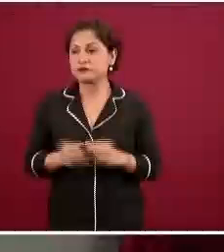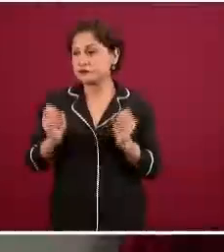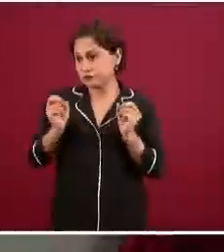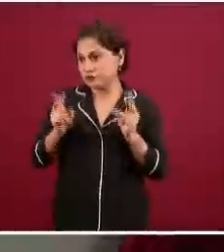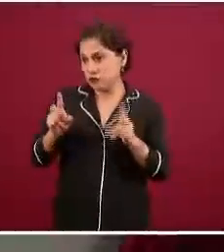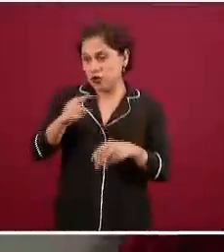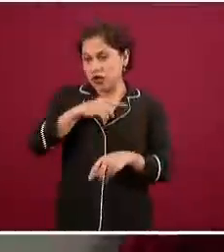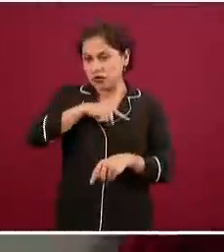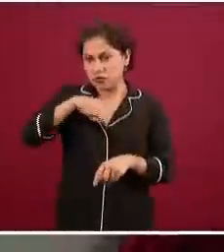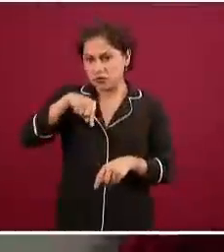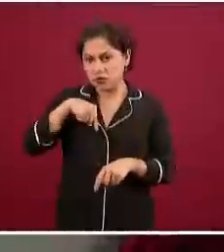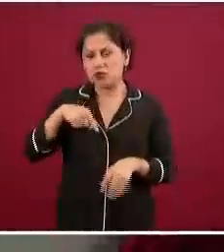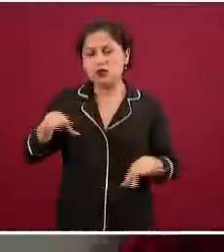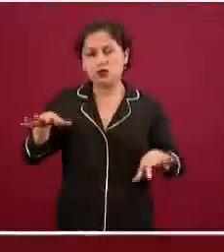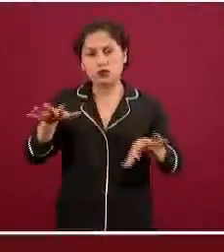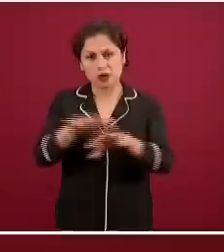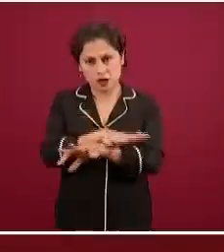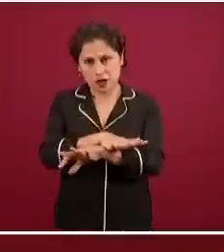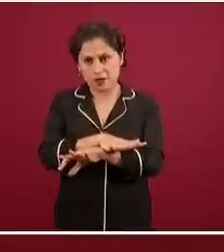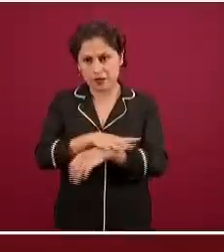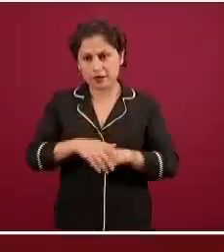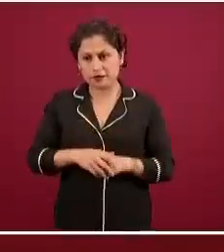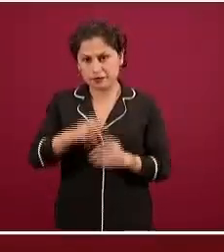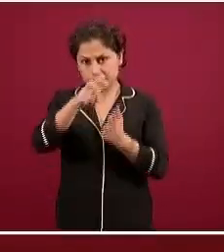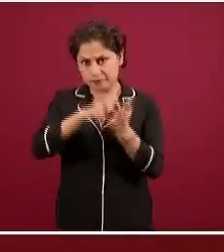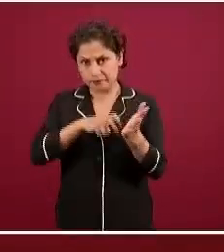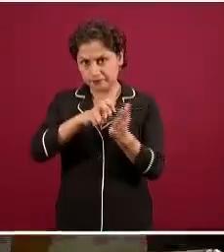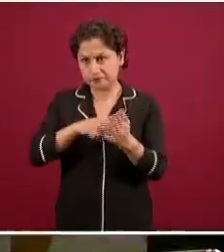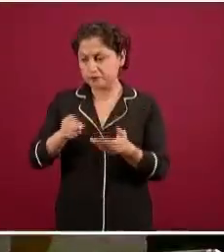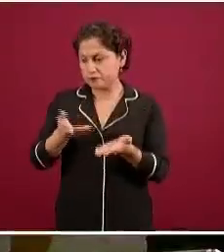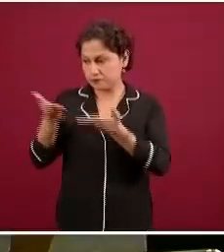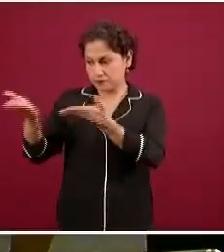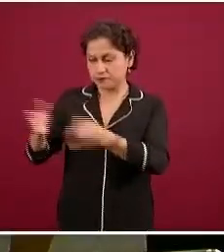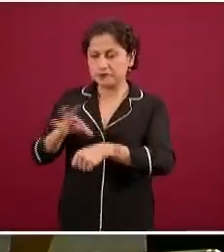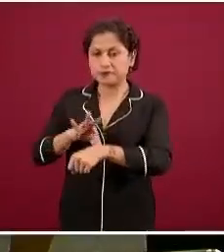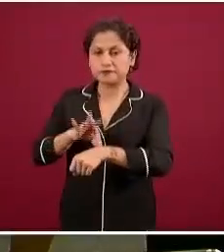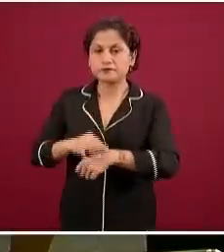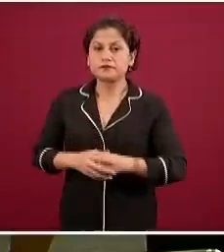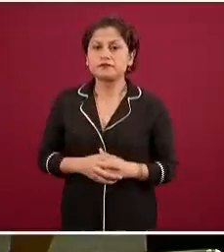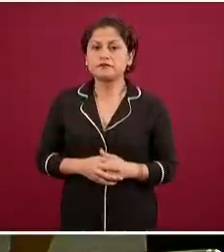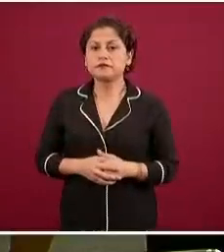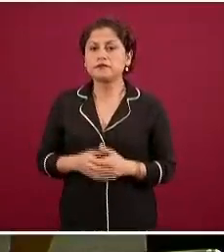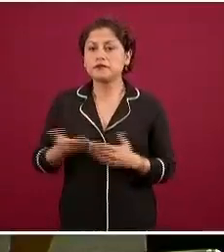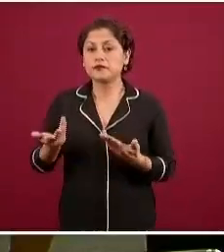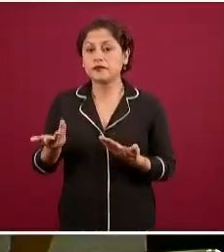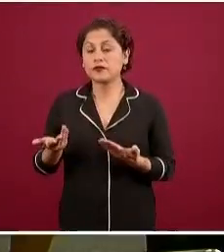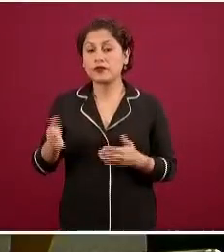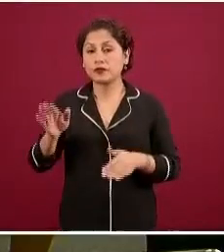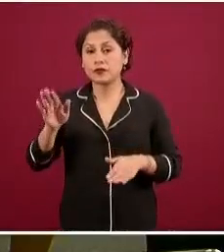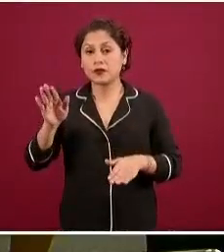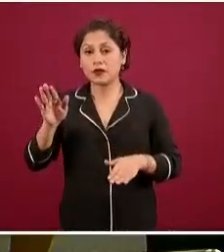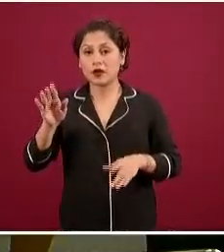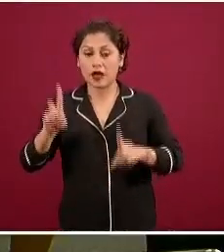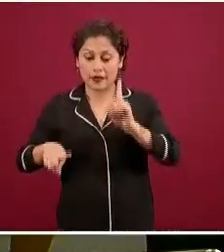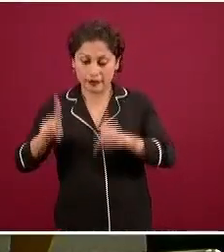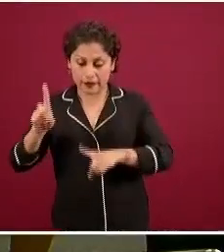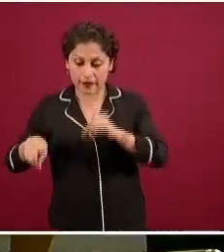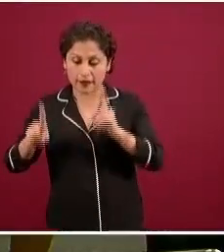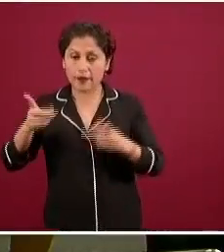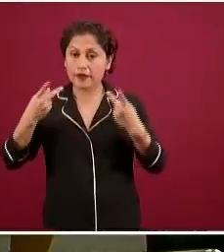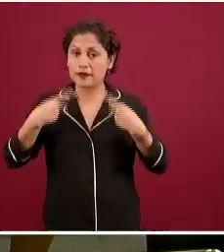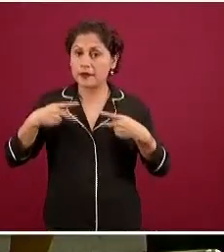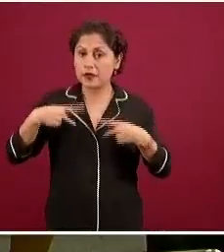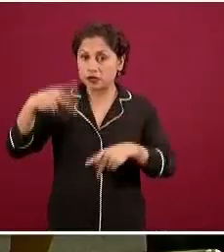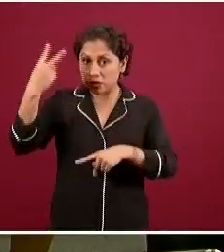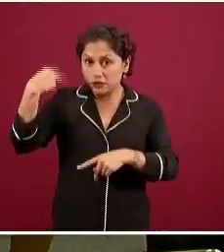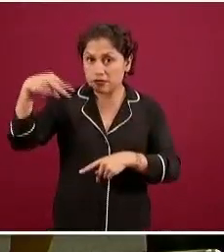los ajustes necesarios y el doctor Alomía nos va a comentar sobre el mapa. Sí, la diferencia que hay en relación a la variable del antecedente de viaje, de que en su